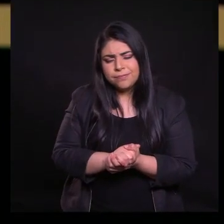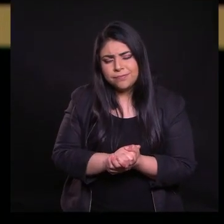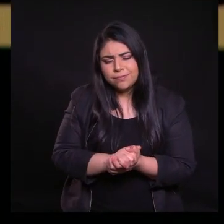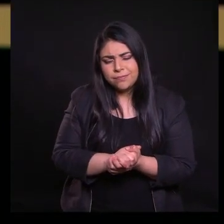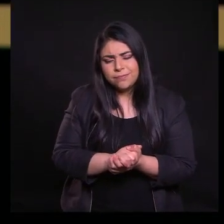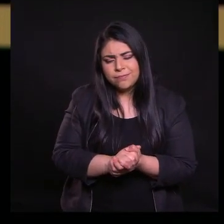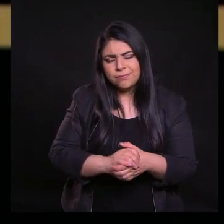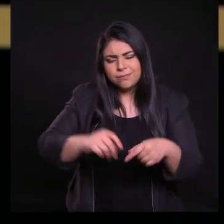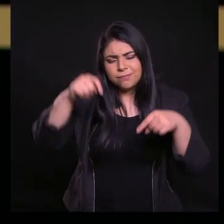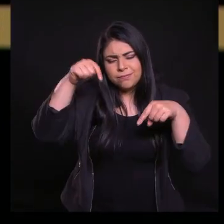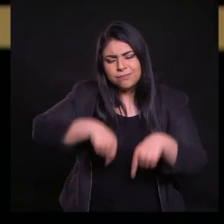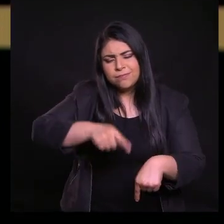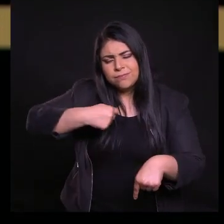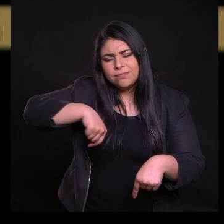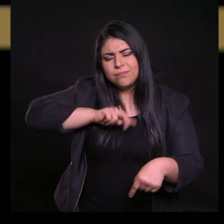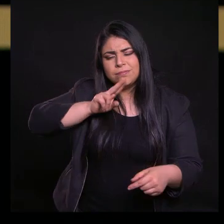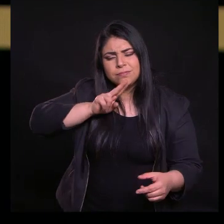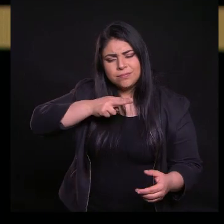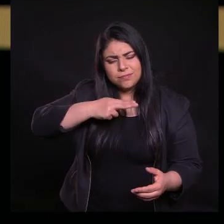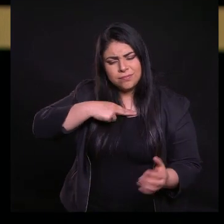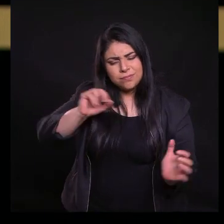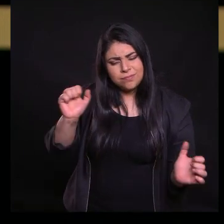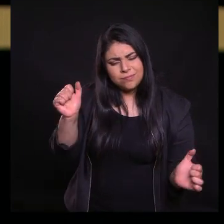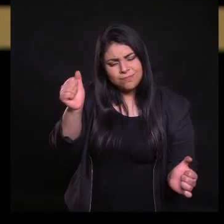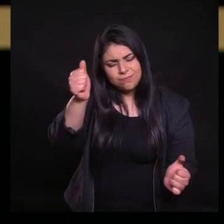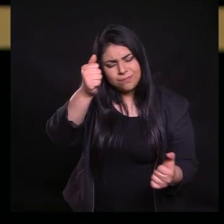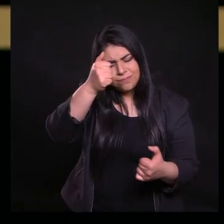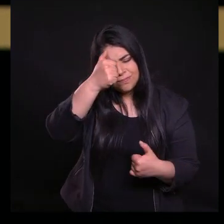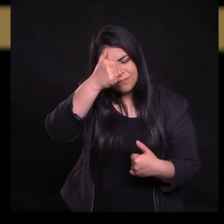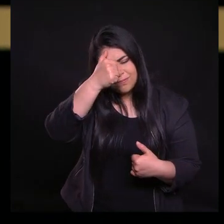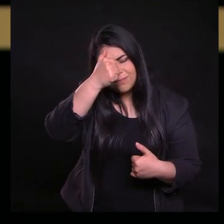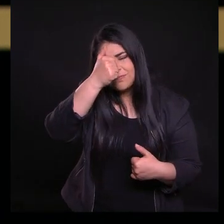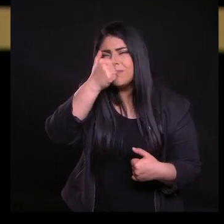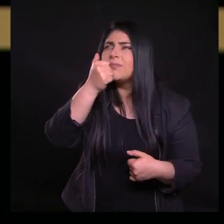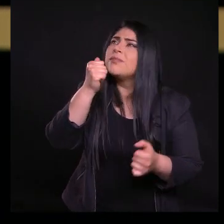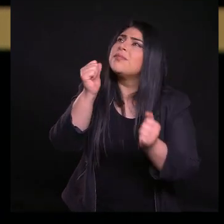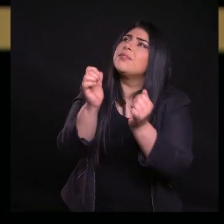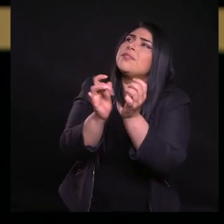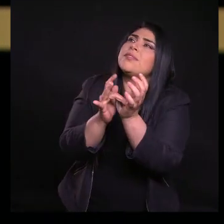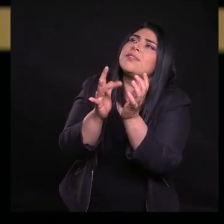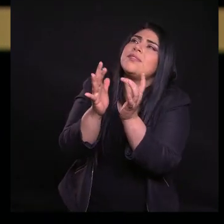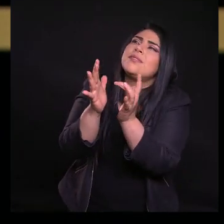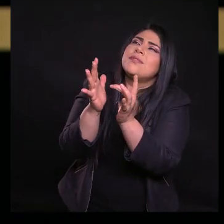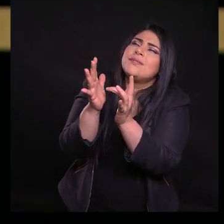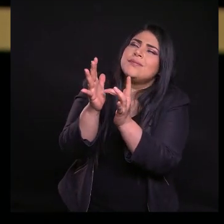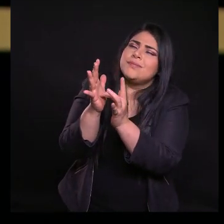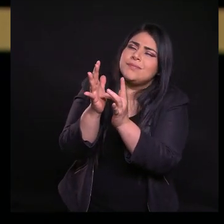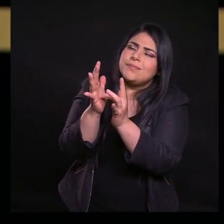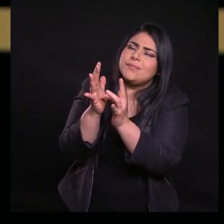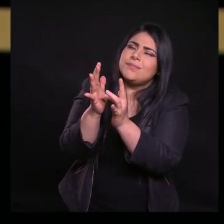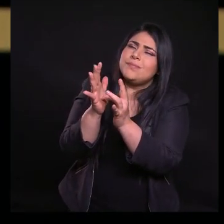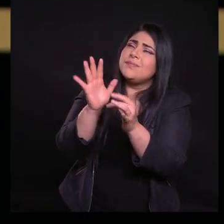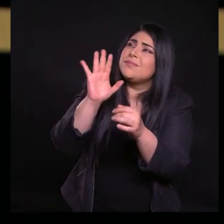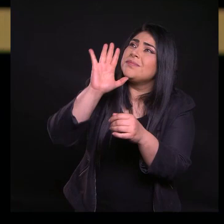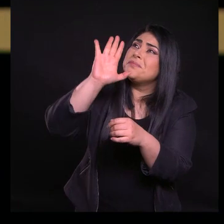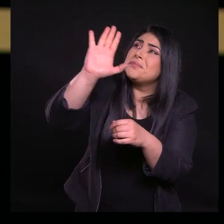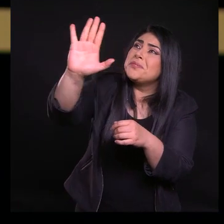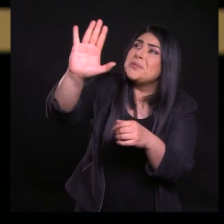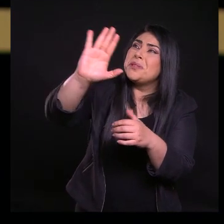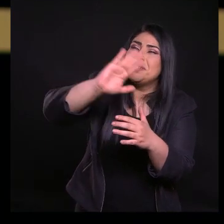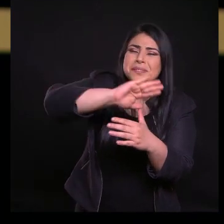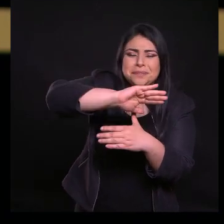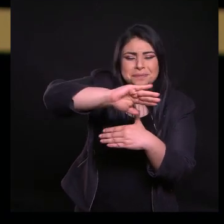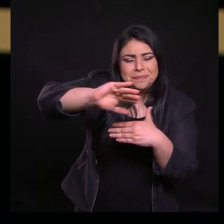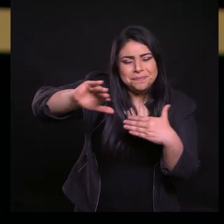hoy nos humillamos señor y nos arrepentimos y te decimos jesús tú eres todo para